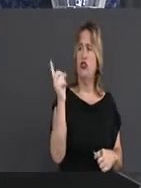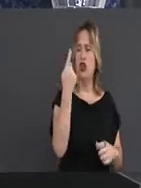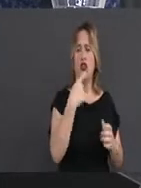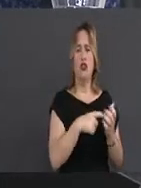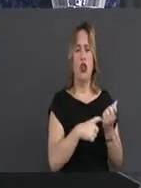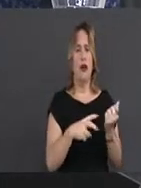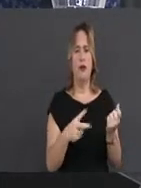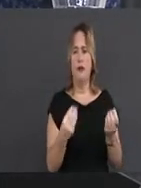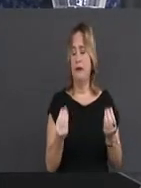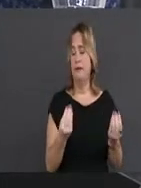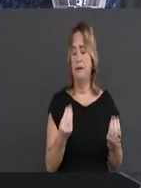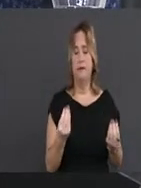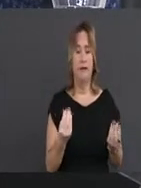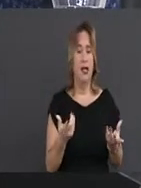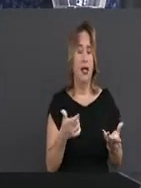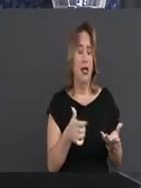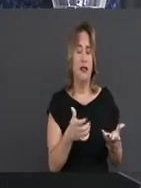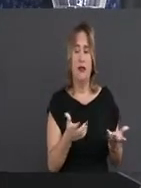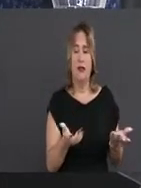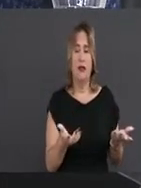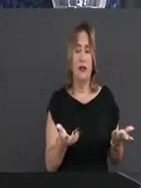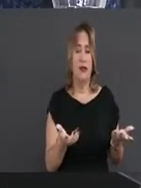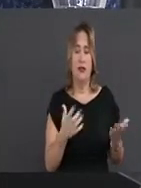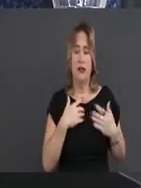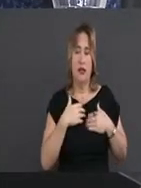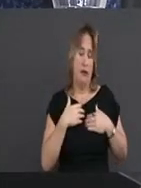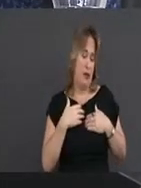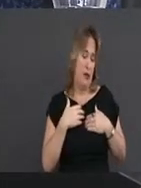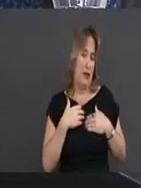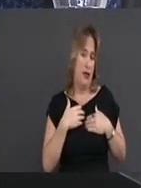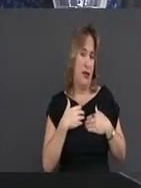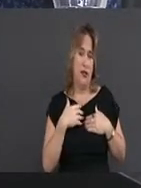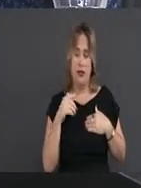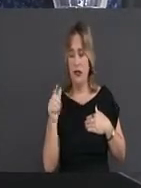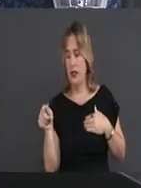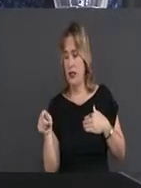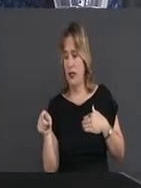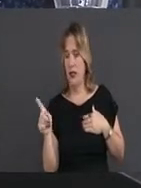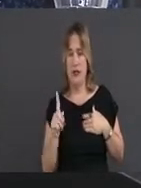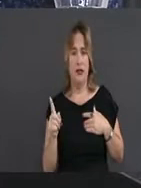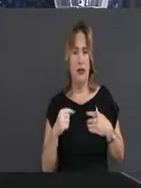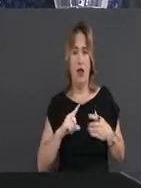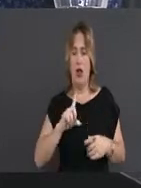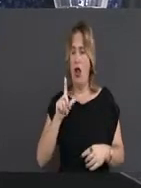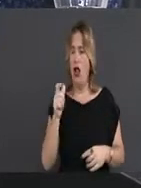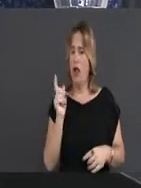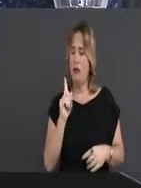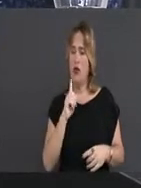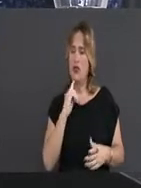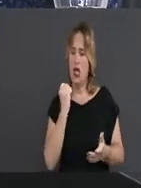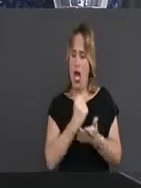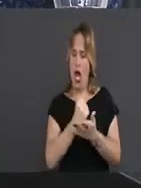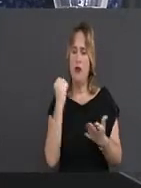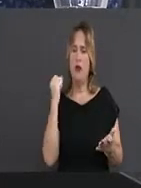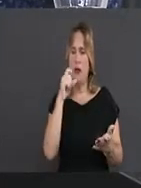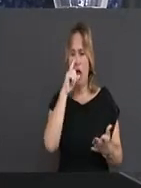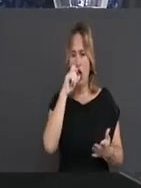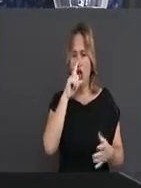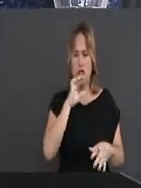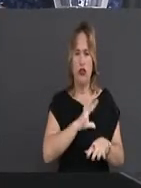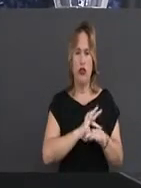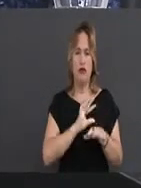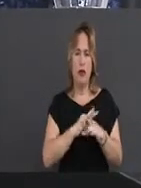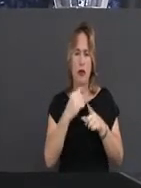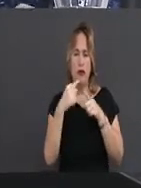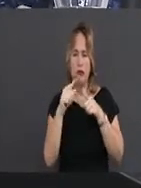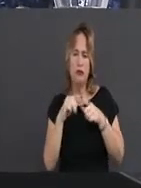provincia, eso ni en la mesa mía ni en la mesa de Lisset se demora 24 horas, se lo puedo asegurar. Y